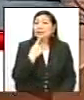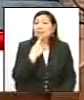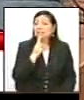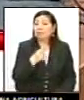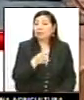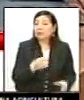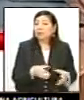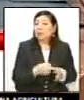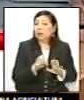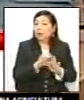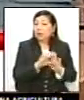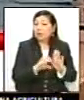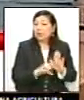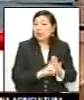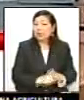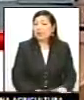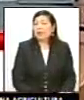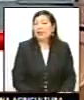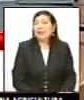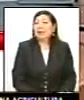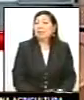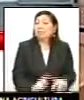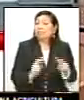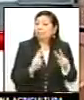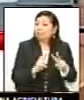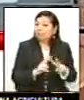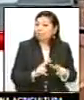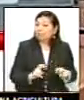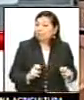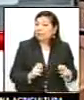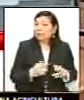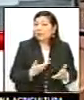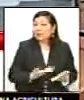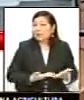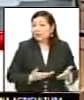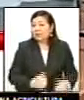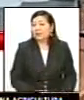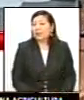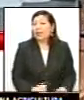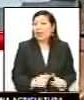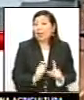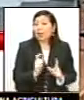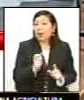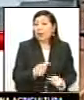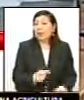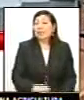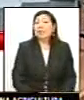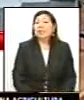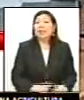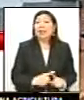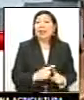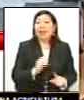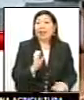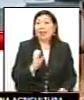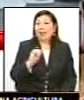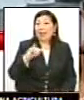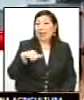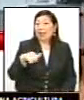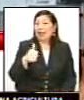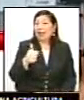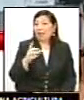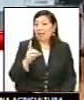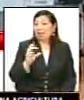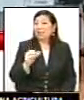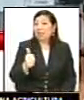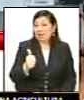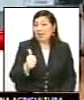la Subcomisión de Acusaciones Constitucionales investigar, habida cuenta que el ex congresista Tejada Galindo todavía se encuentra en